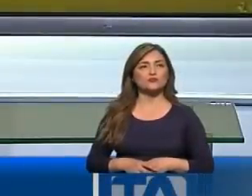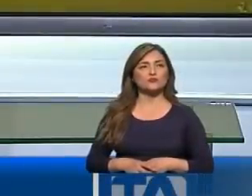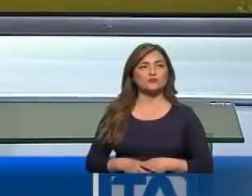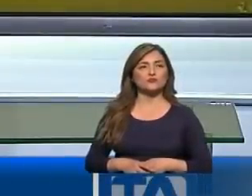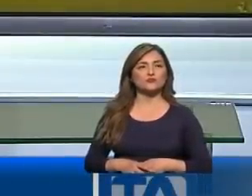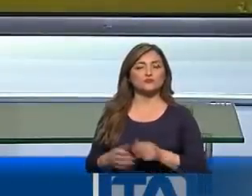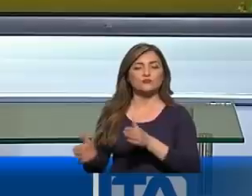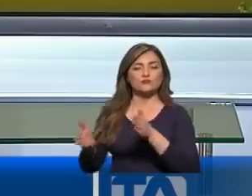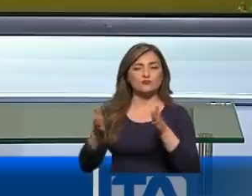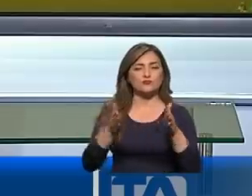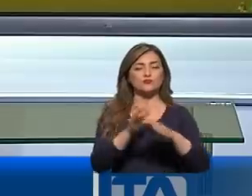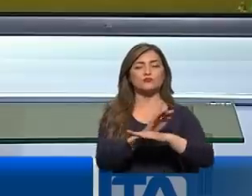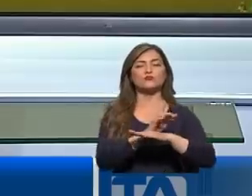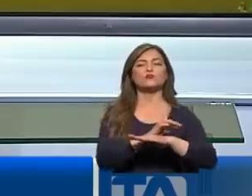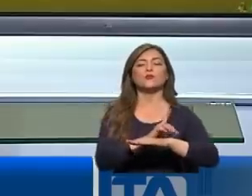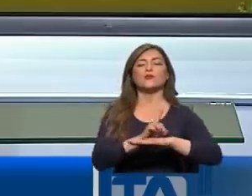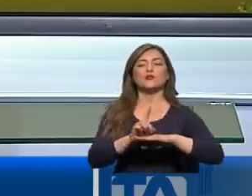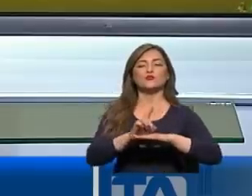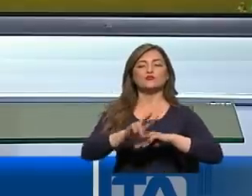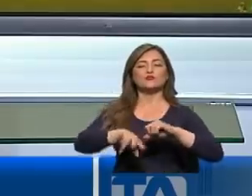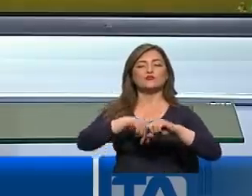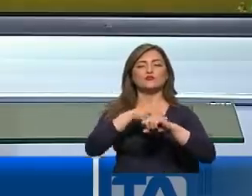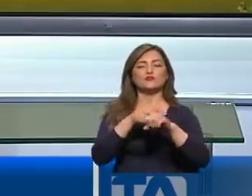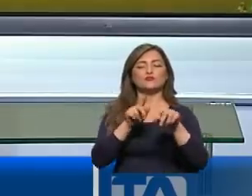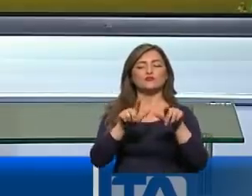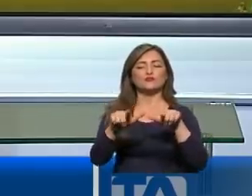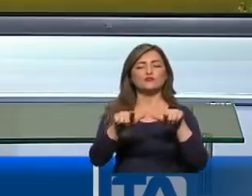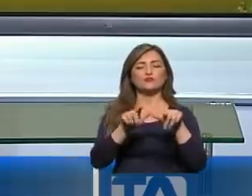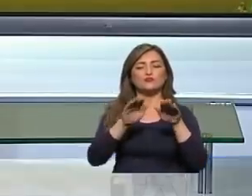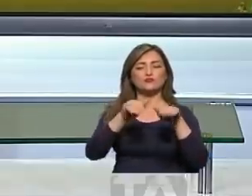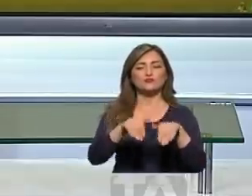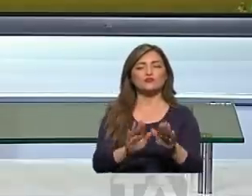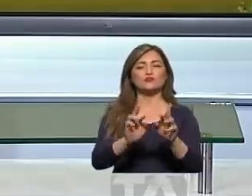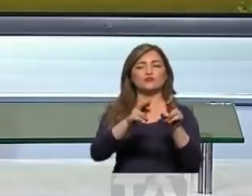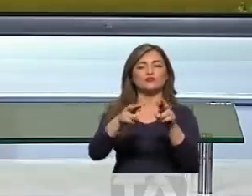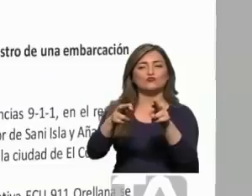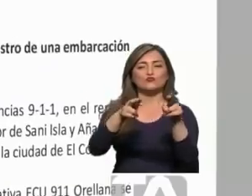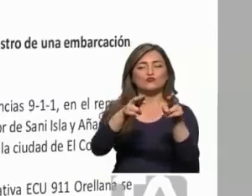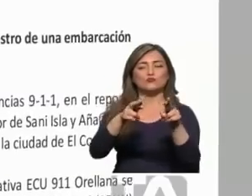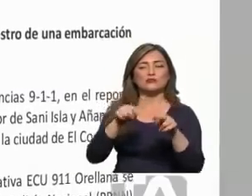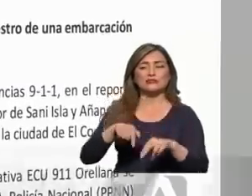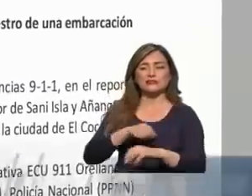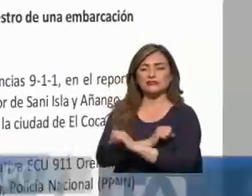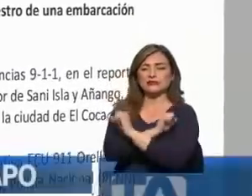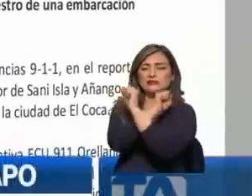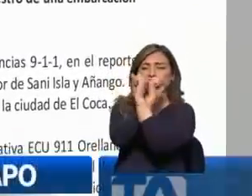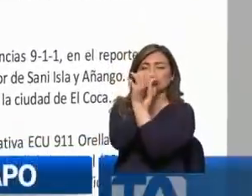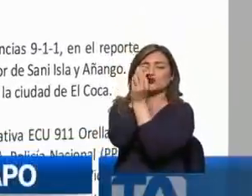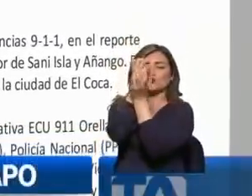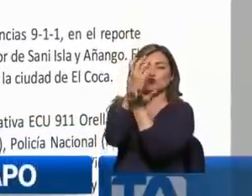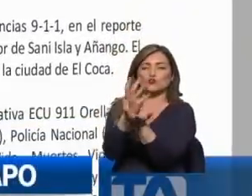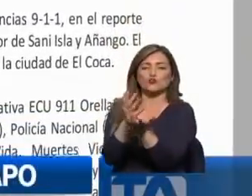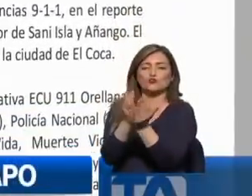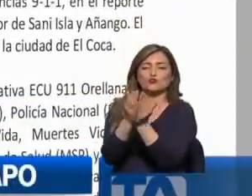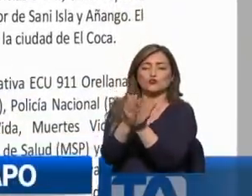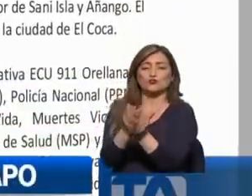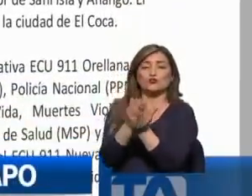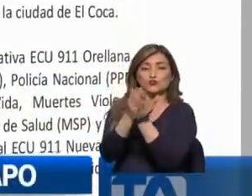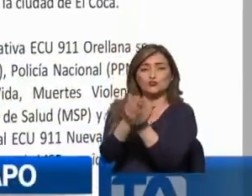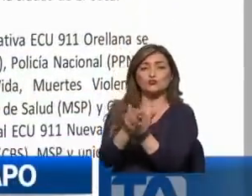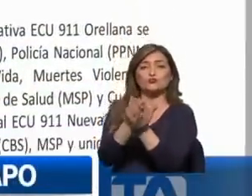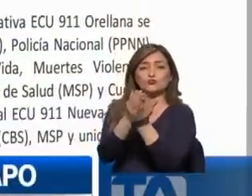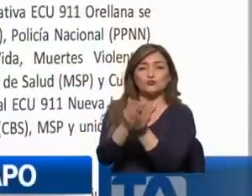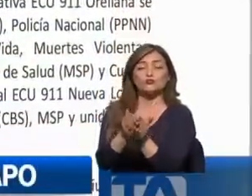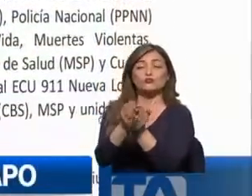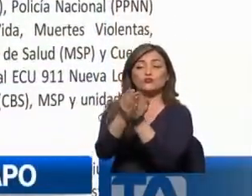Y la Dirección Nacional de los Espacios Acuáticos informó esta mañana sobre el naufragio de la embarcación Guaira Sacha